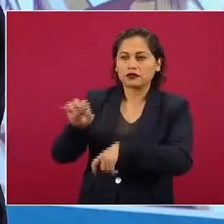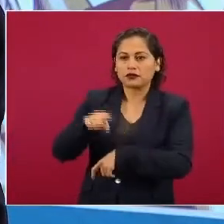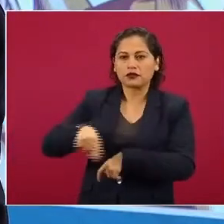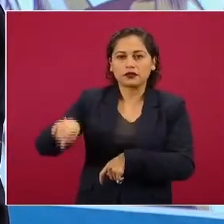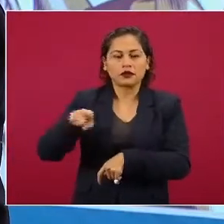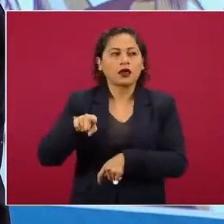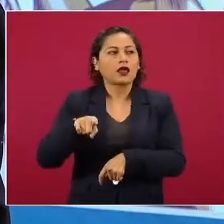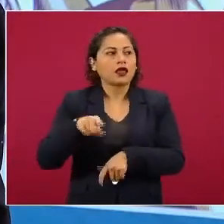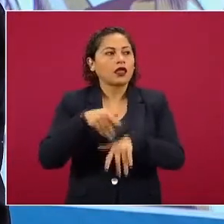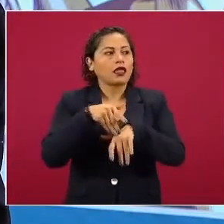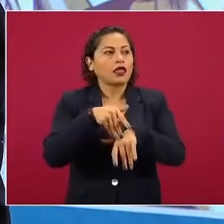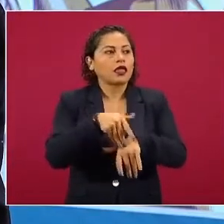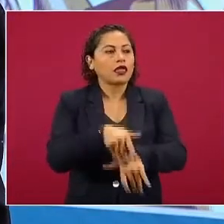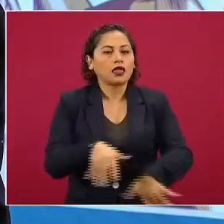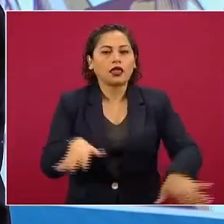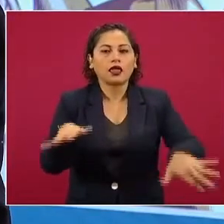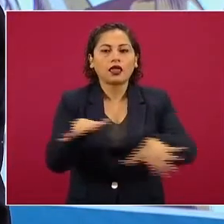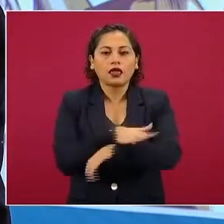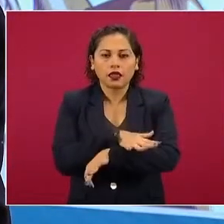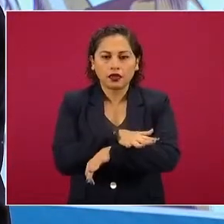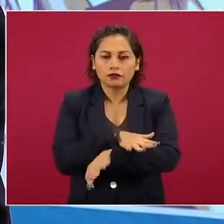a cambiar